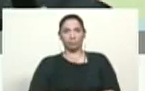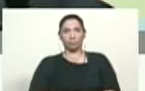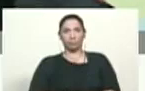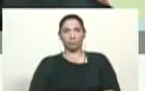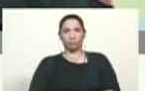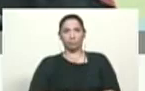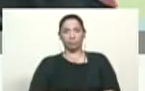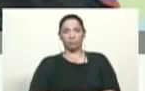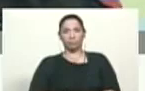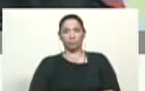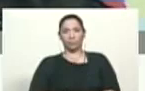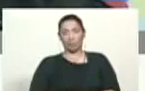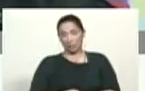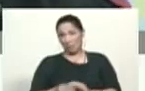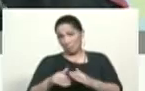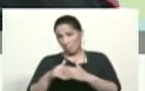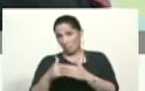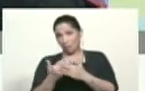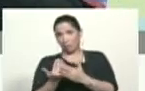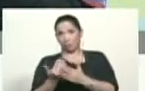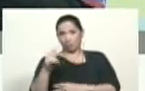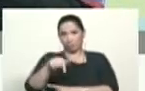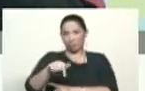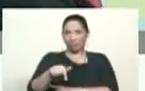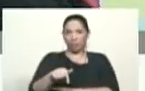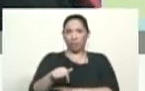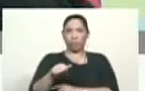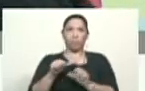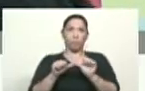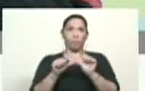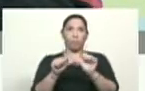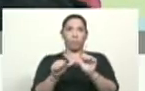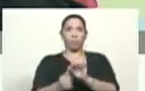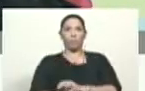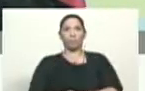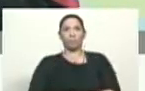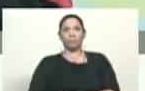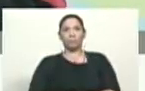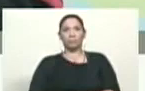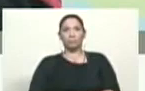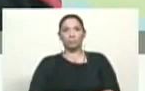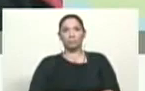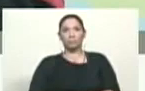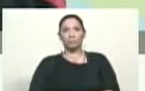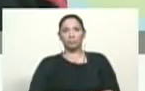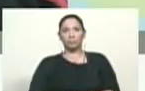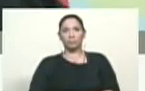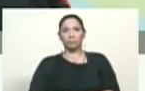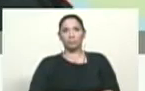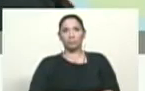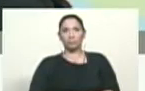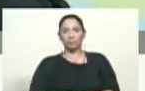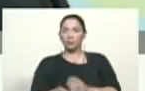apenas amanecimos, una seguidilla de